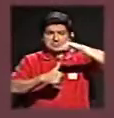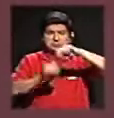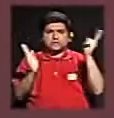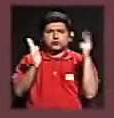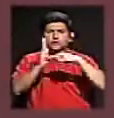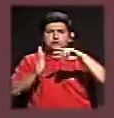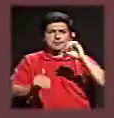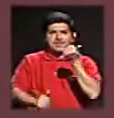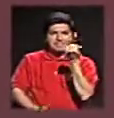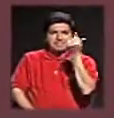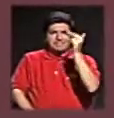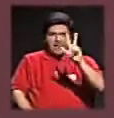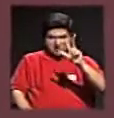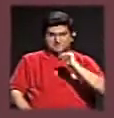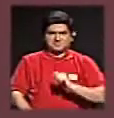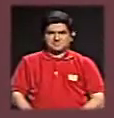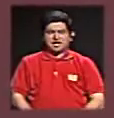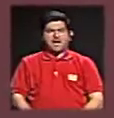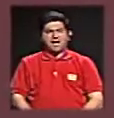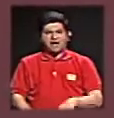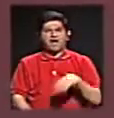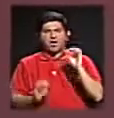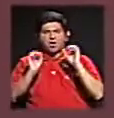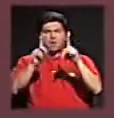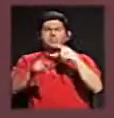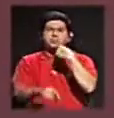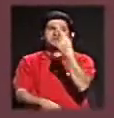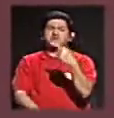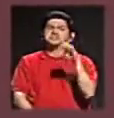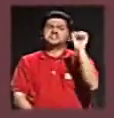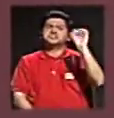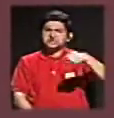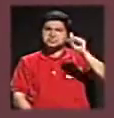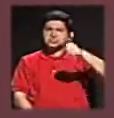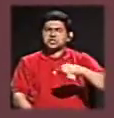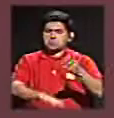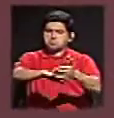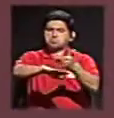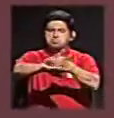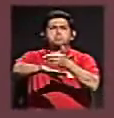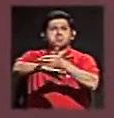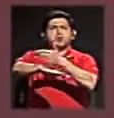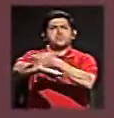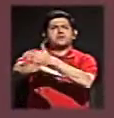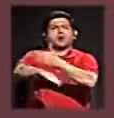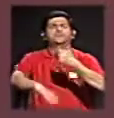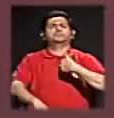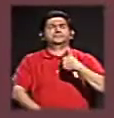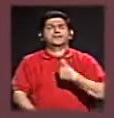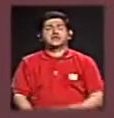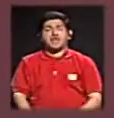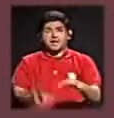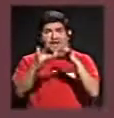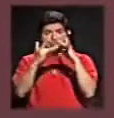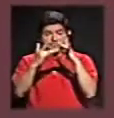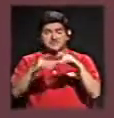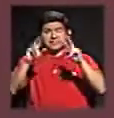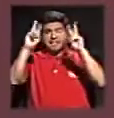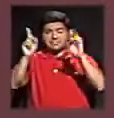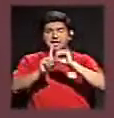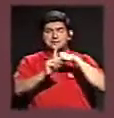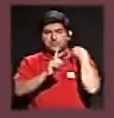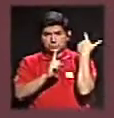2013, nos permite señalar que si bien hay avances, sobre todo en materia